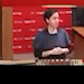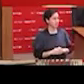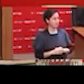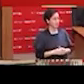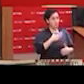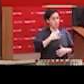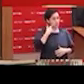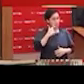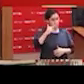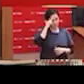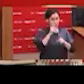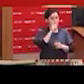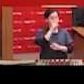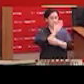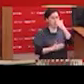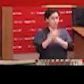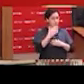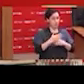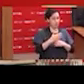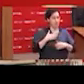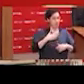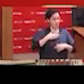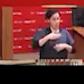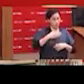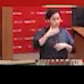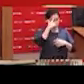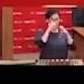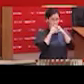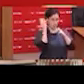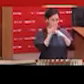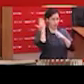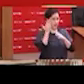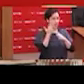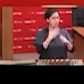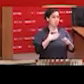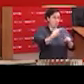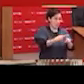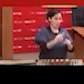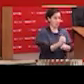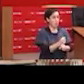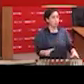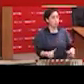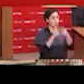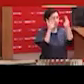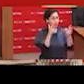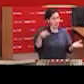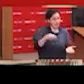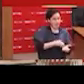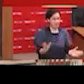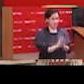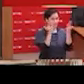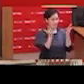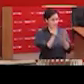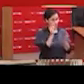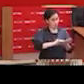paralítico cerebral y trabajador social está contada en el libro eh cordones para